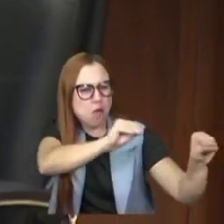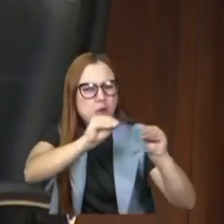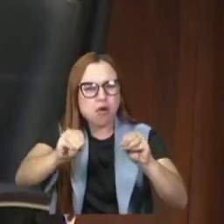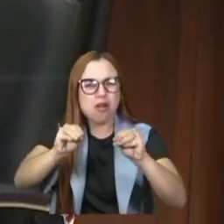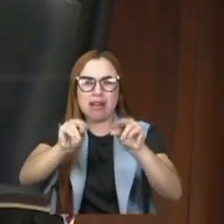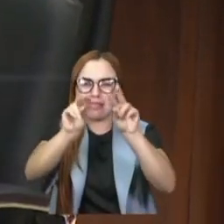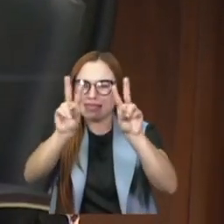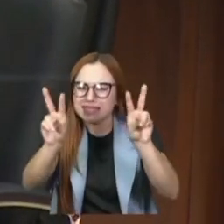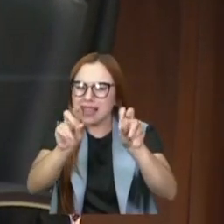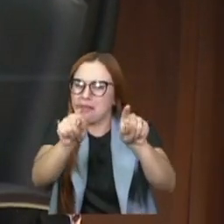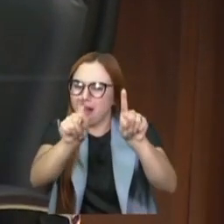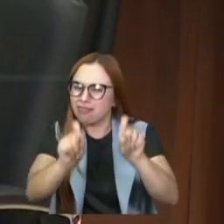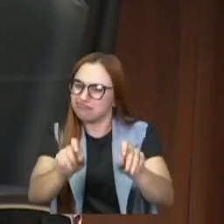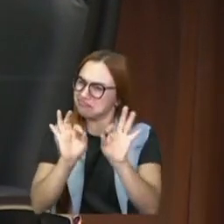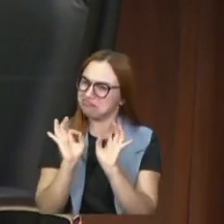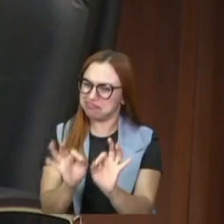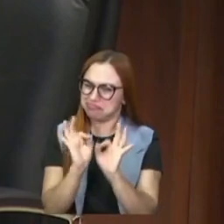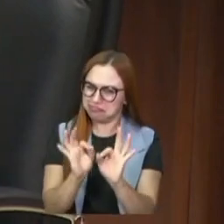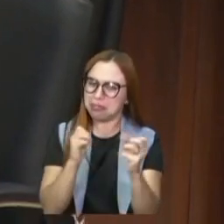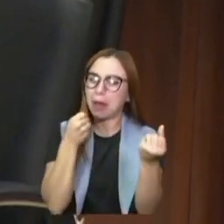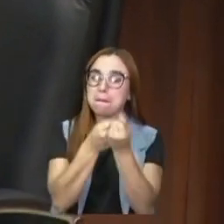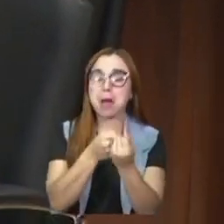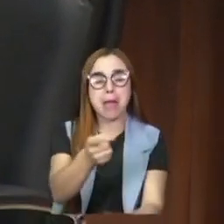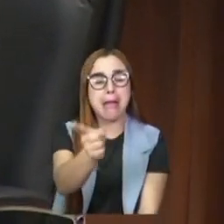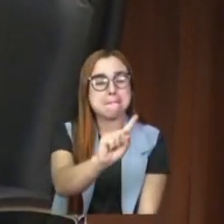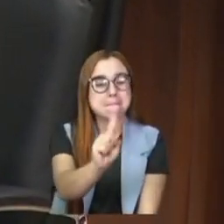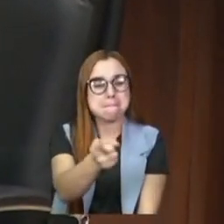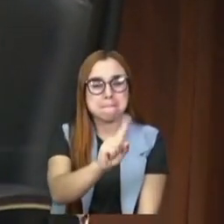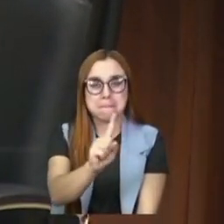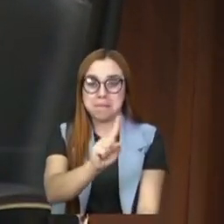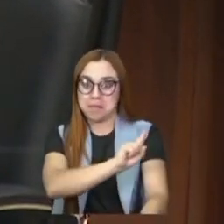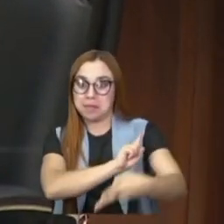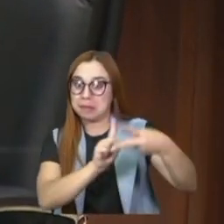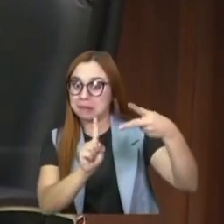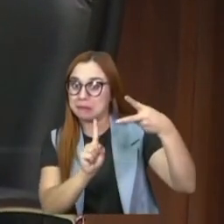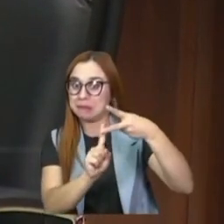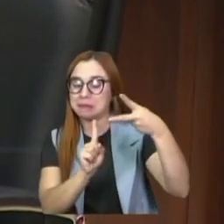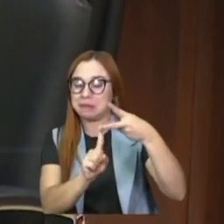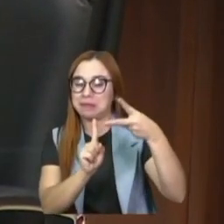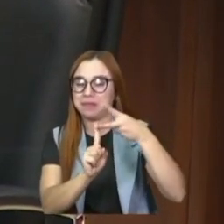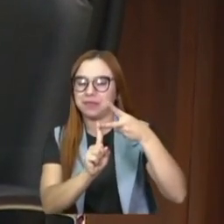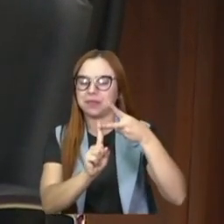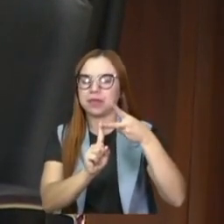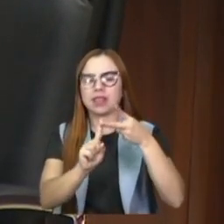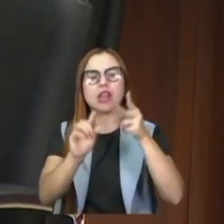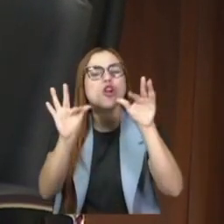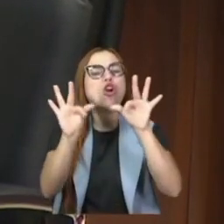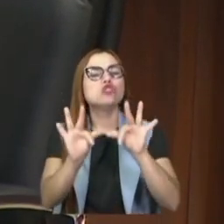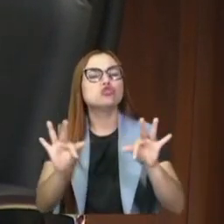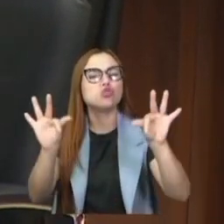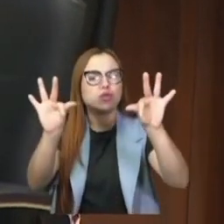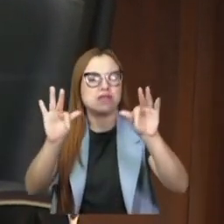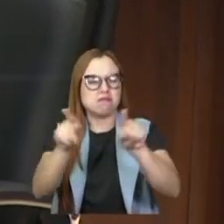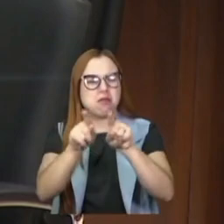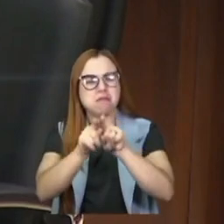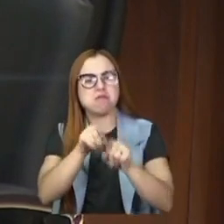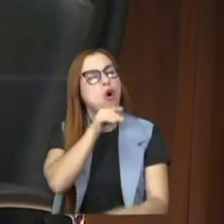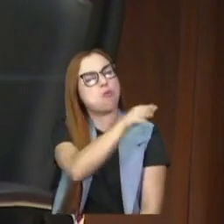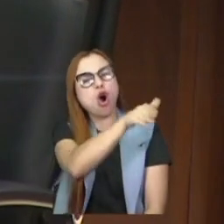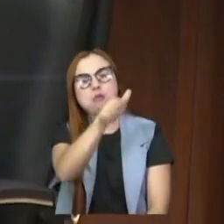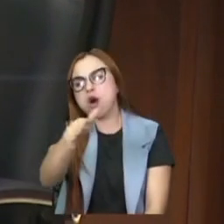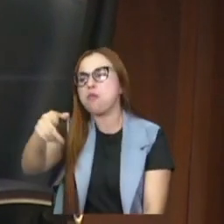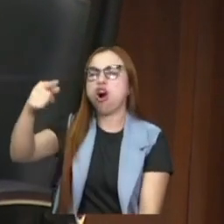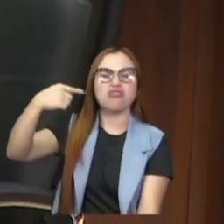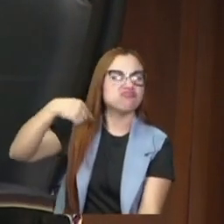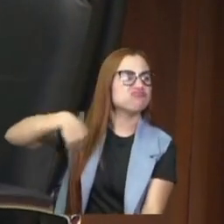turismo, presidente, tema que tiene que ser de los más importantes en la influencia